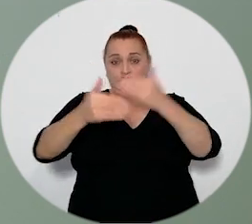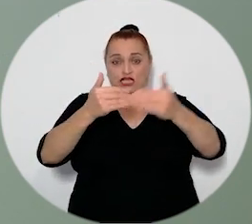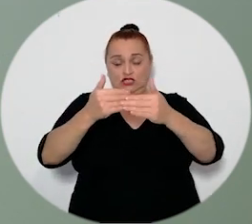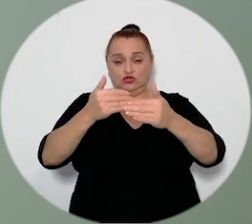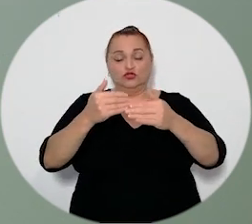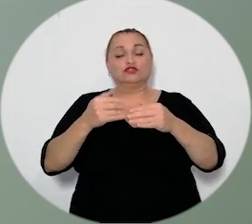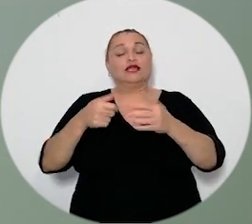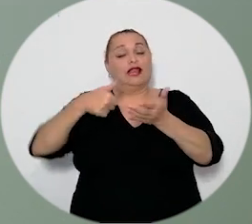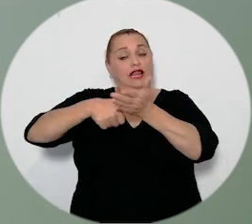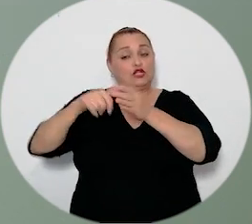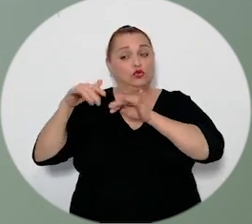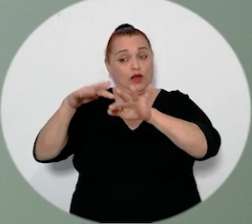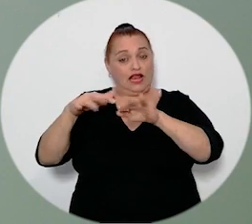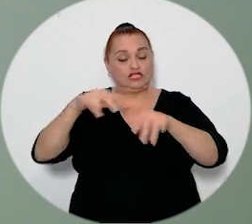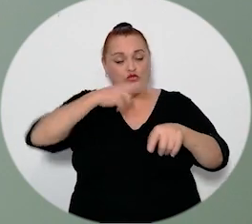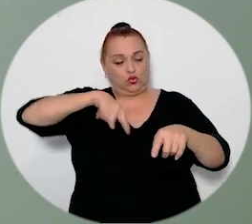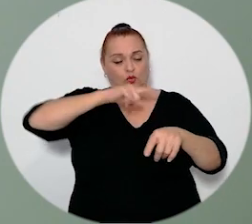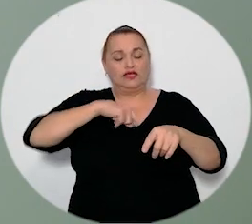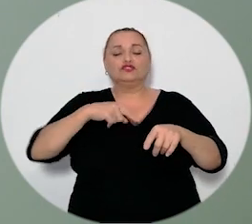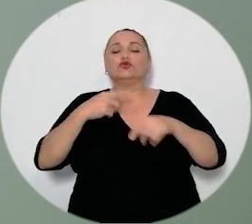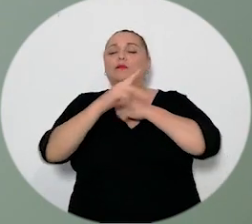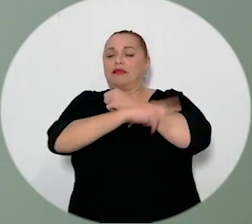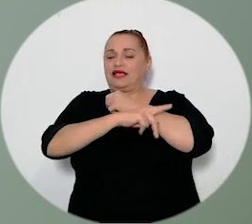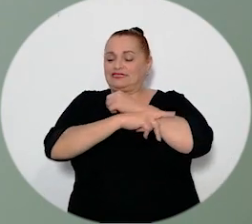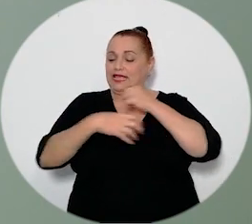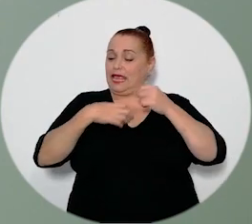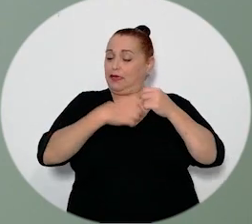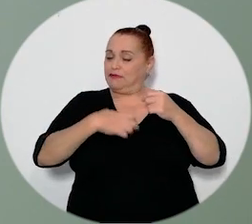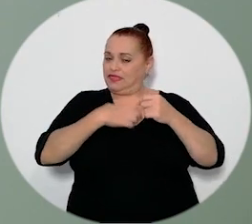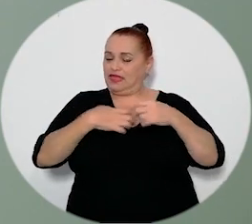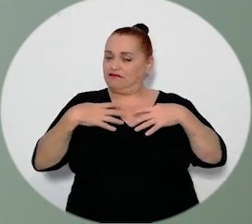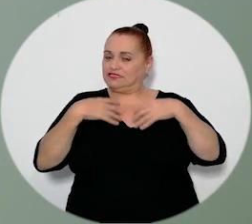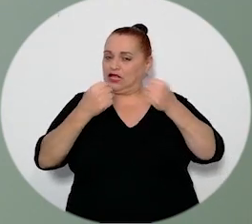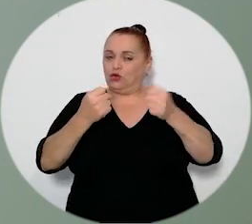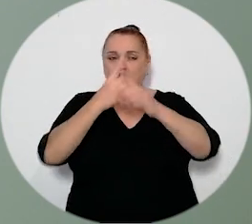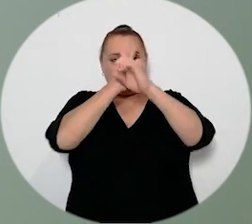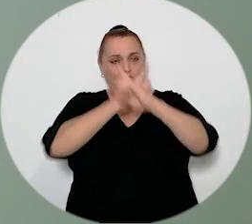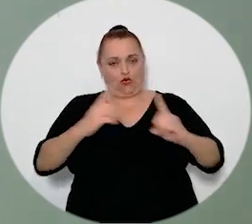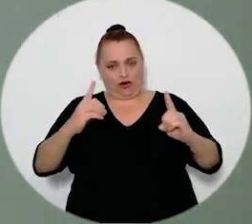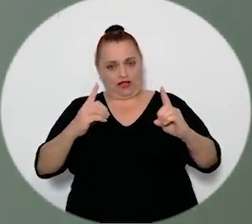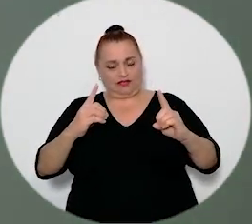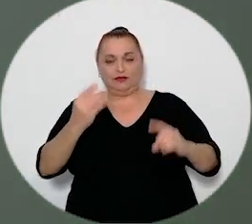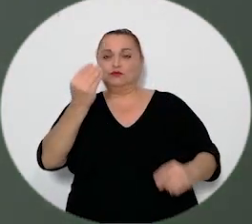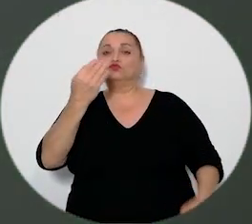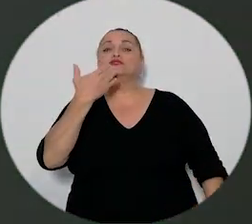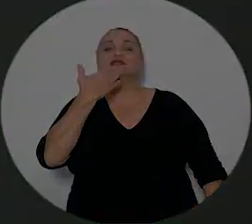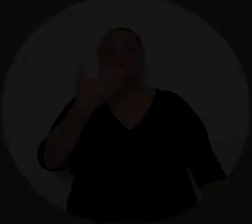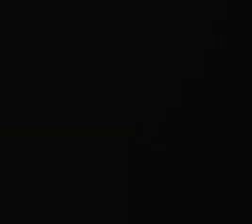electorales en nuestro país, punta de lanza de nuestra envidiable salud democrática. Muchas gracias.